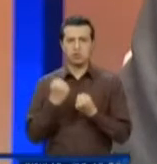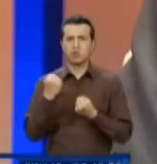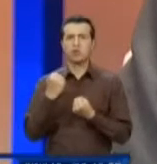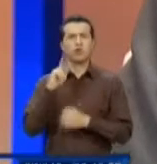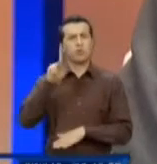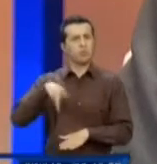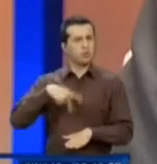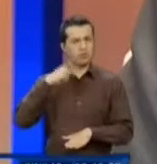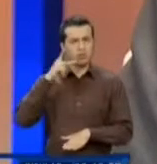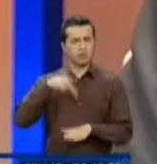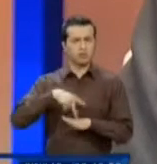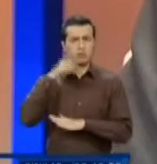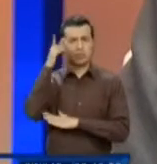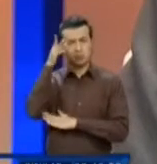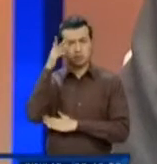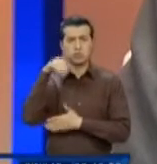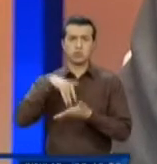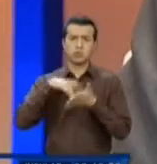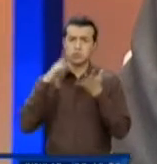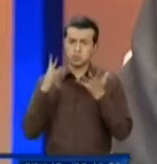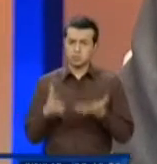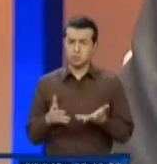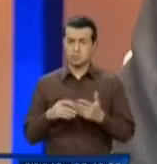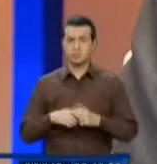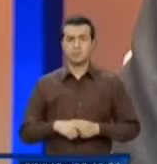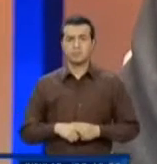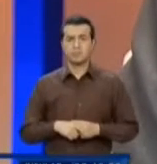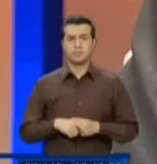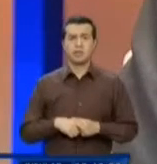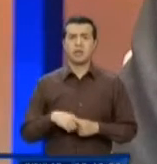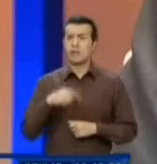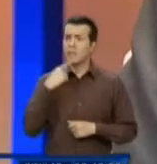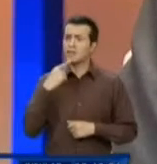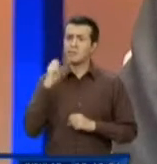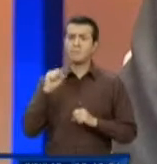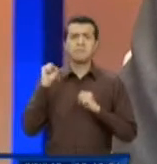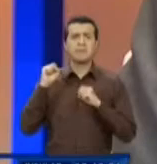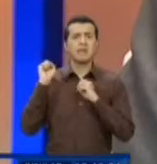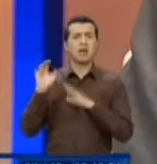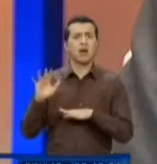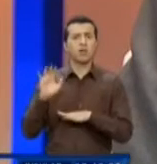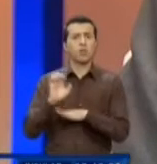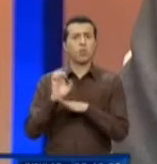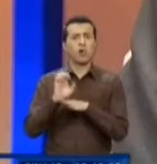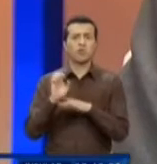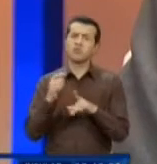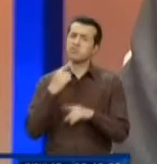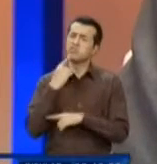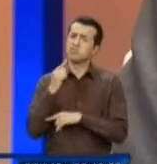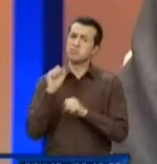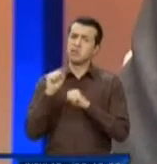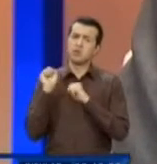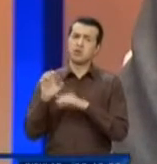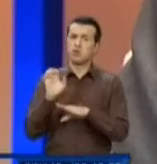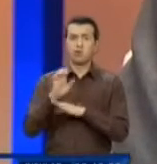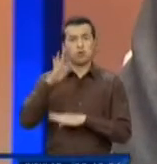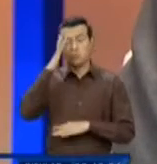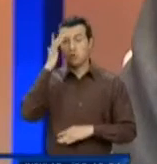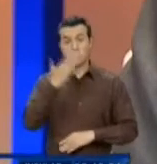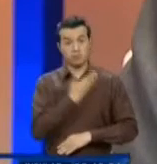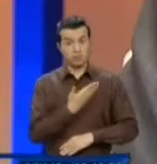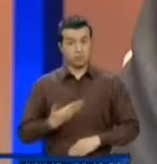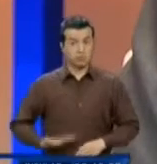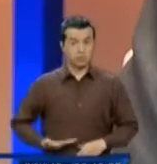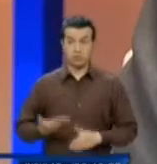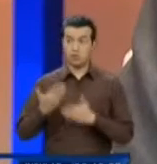profesores, estudiantes, hablan del milagro ecuatoriano. Lo que pasa es que el presidente también